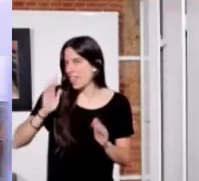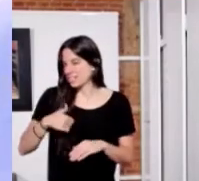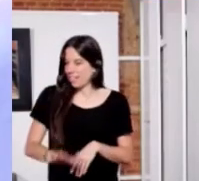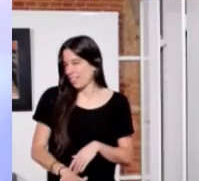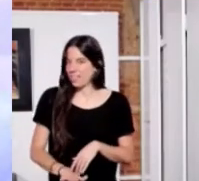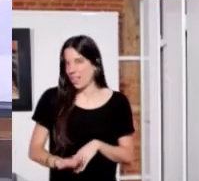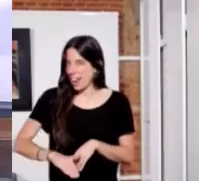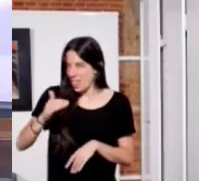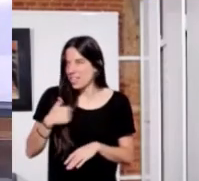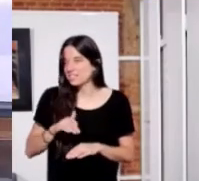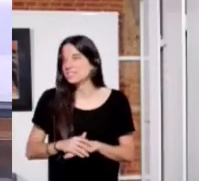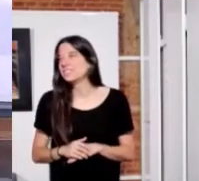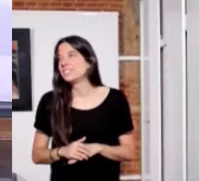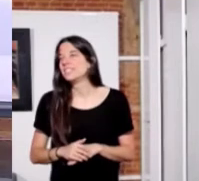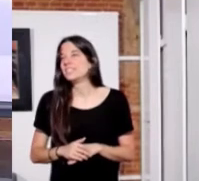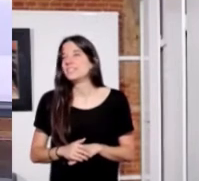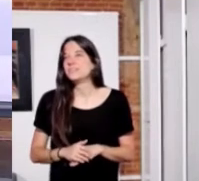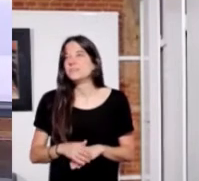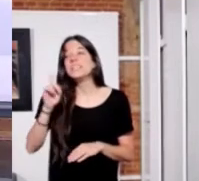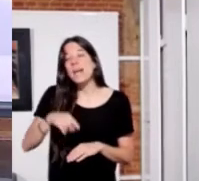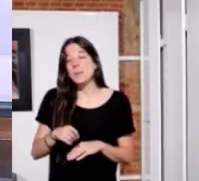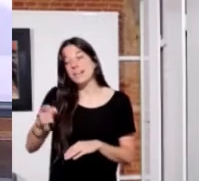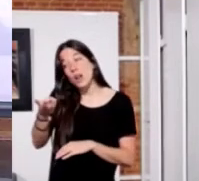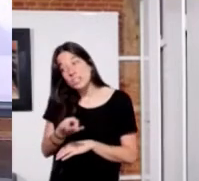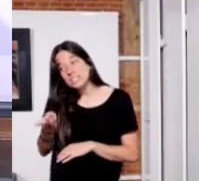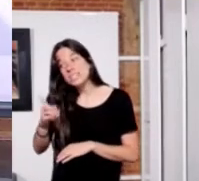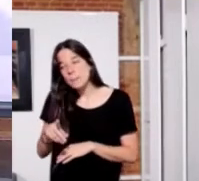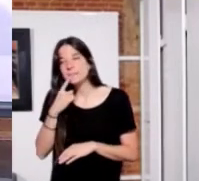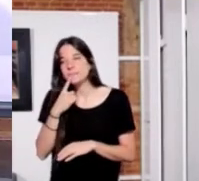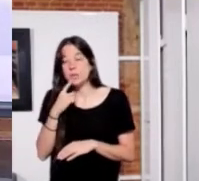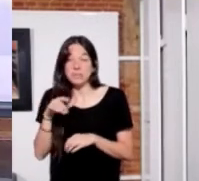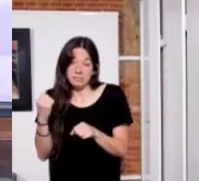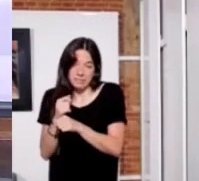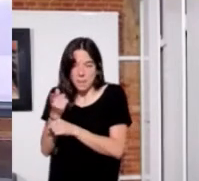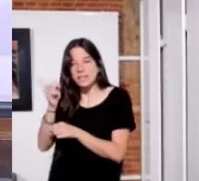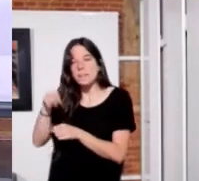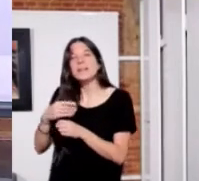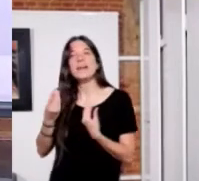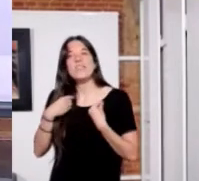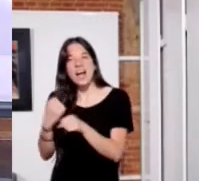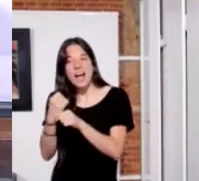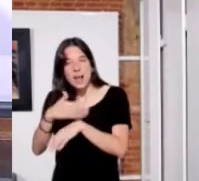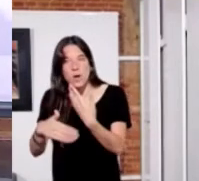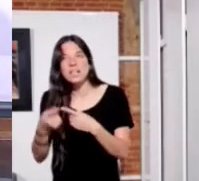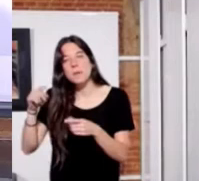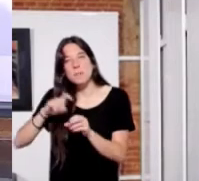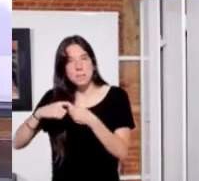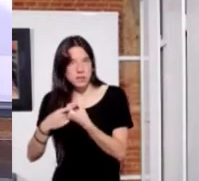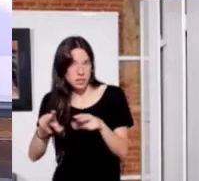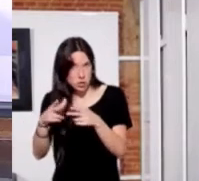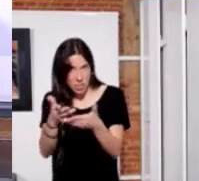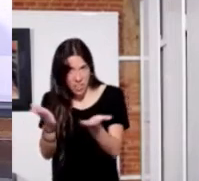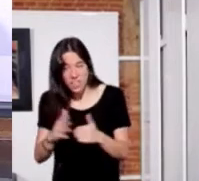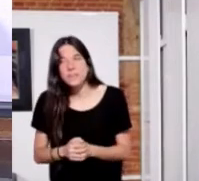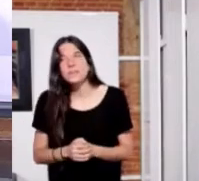ya también donde están implicados en la vida laboral y participando también de la sociedad. Y sobre